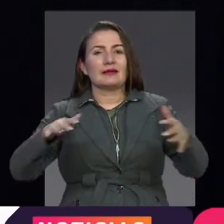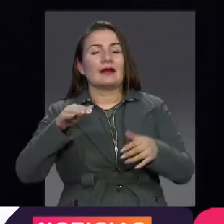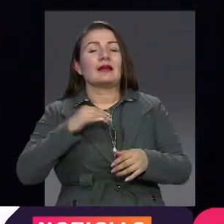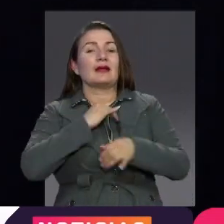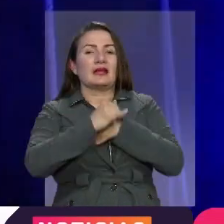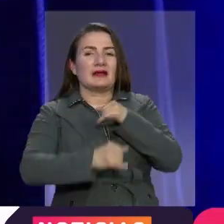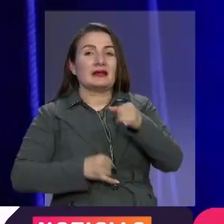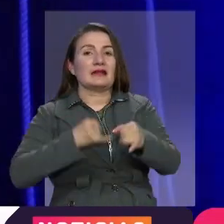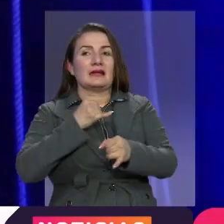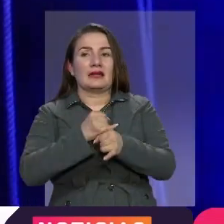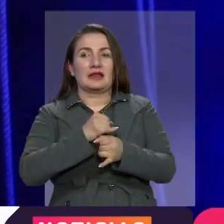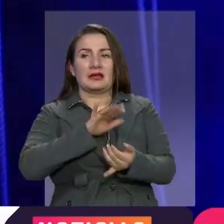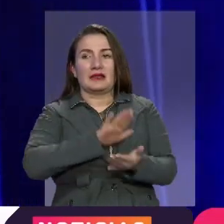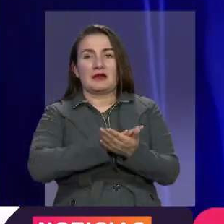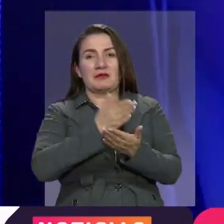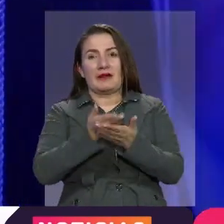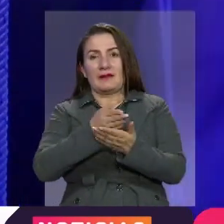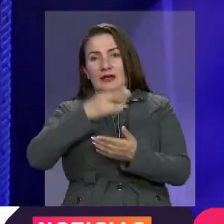interpretativo